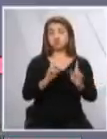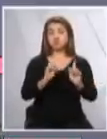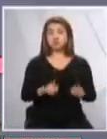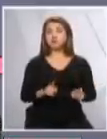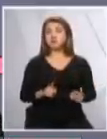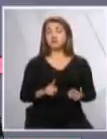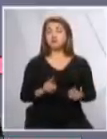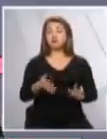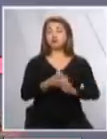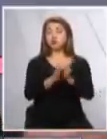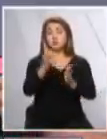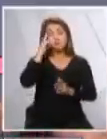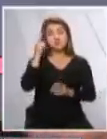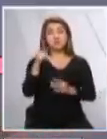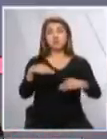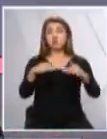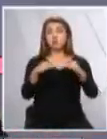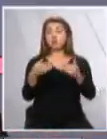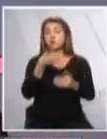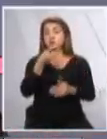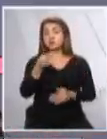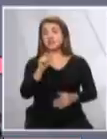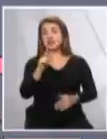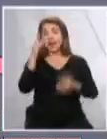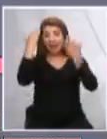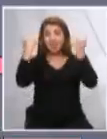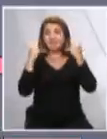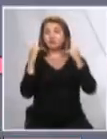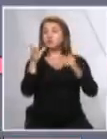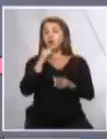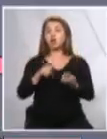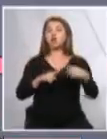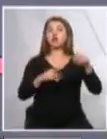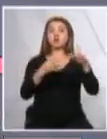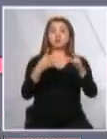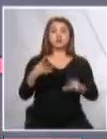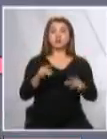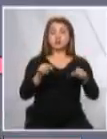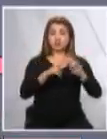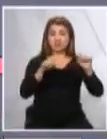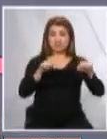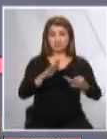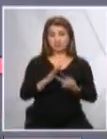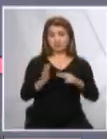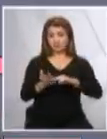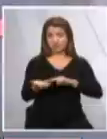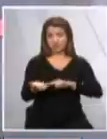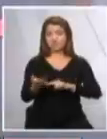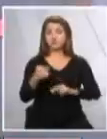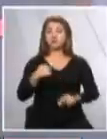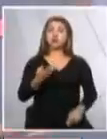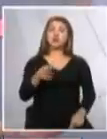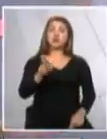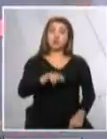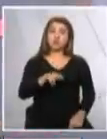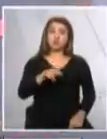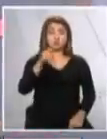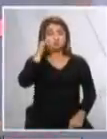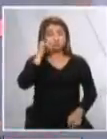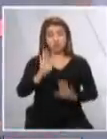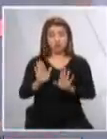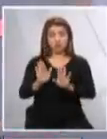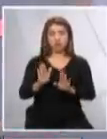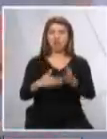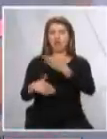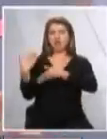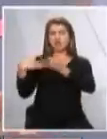cuadrarnos todos con eso, porque si no, como dice Alberto, no tenemos otra opción de salir de este problema. Yo, de nuevo, voy a volver, perdón, pero